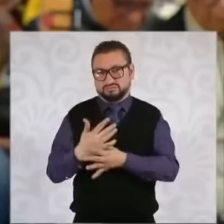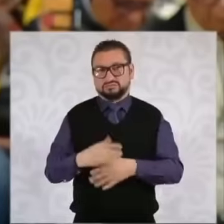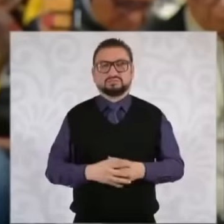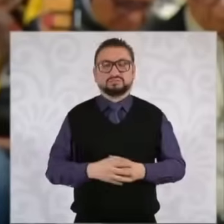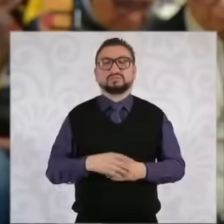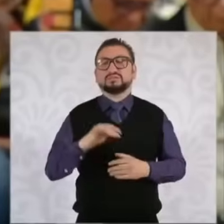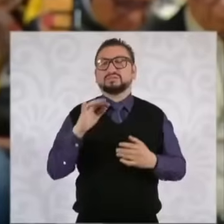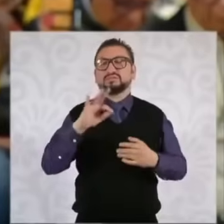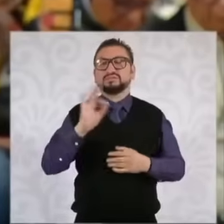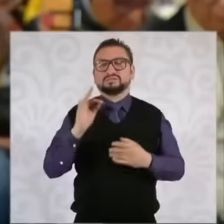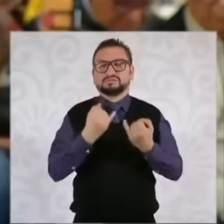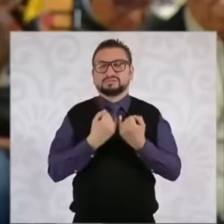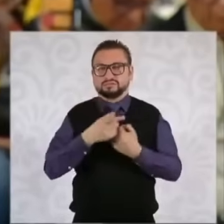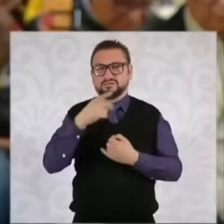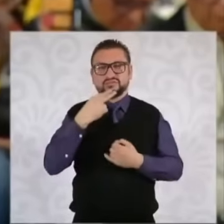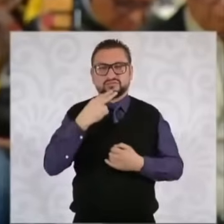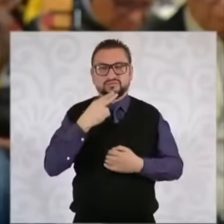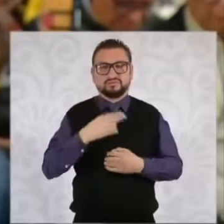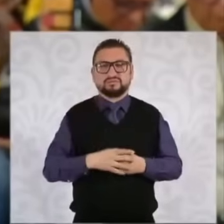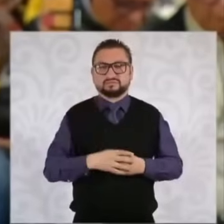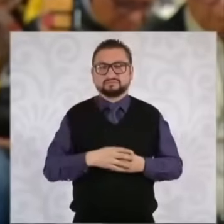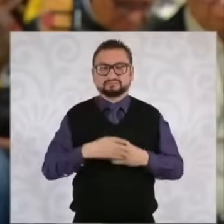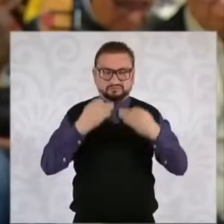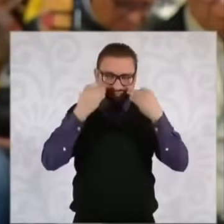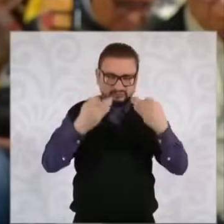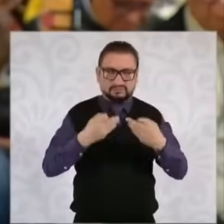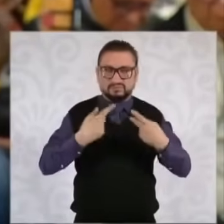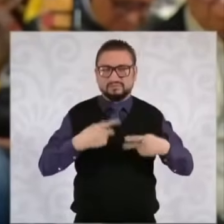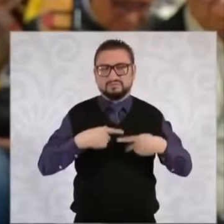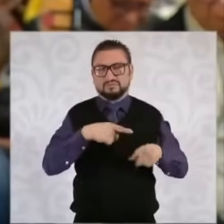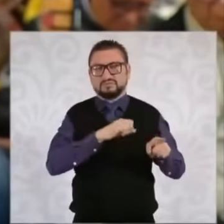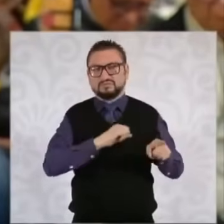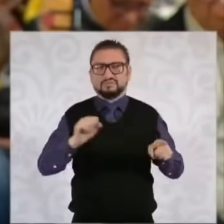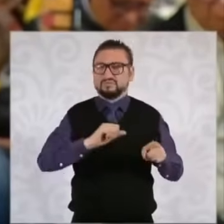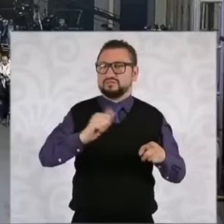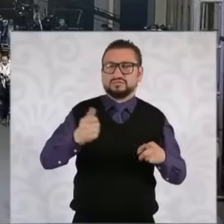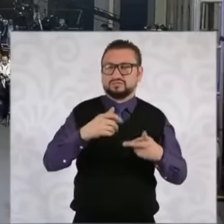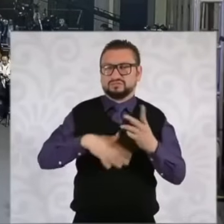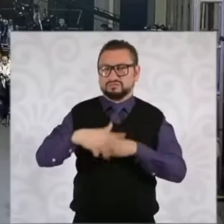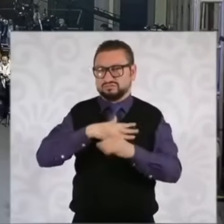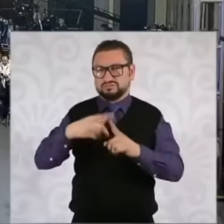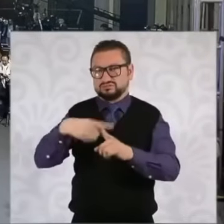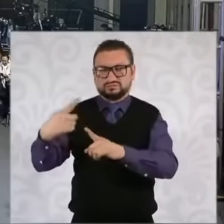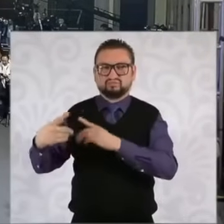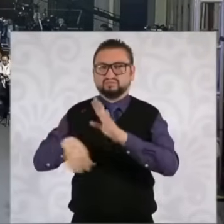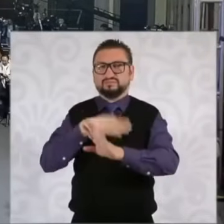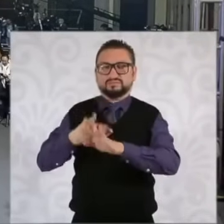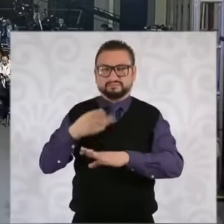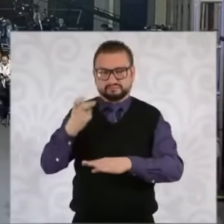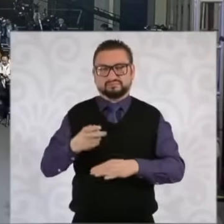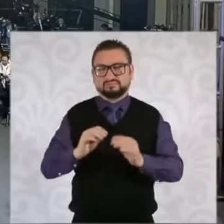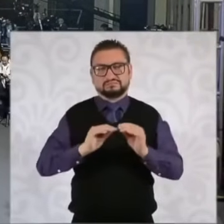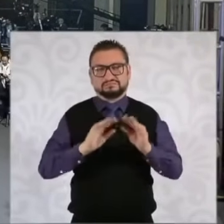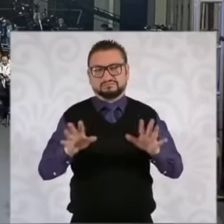se utilizó el testimonio de un criminal y otro tipo de situaciones en su contra. Preguntarle,